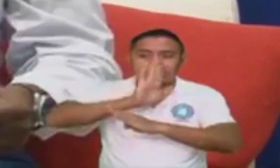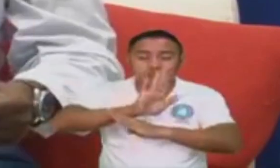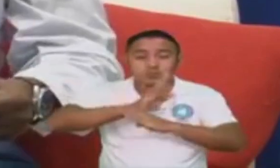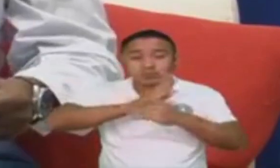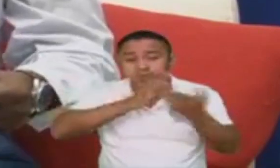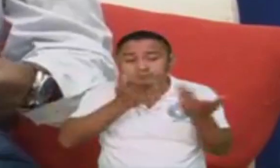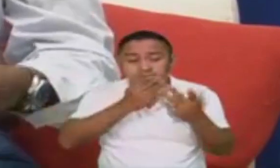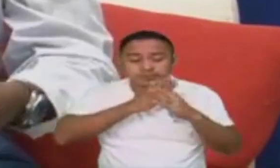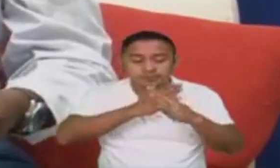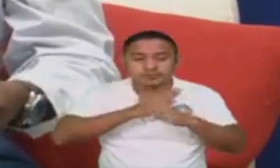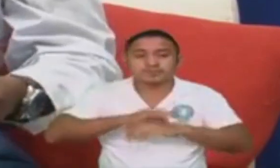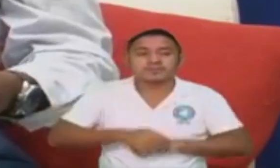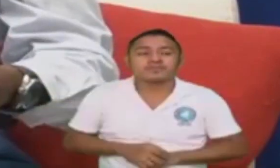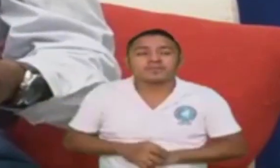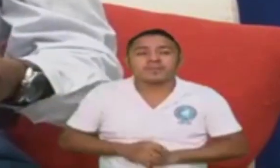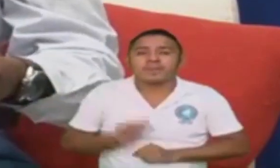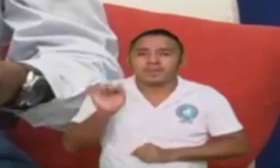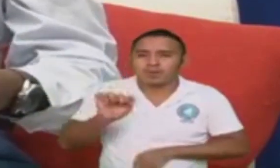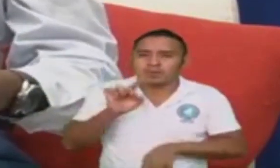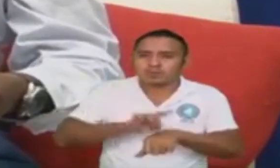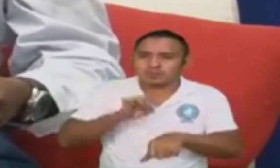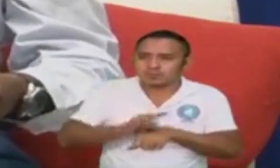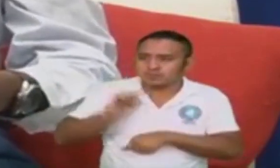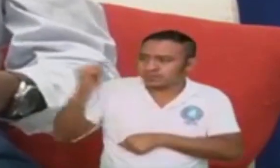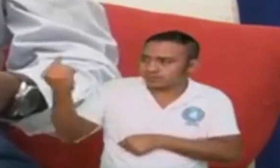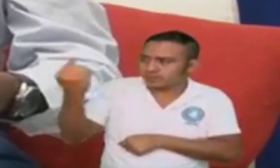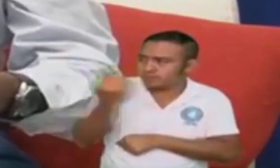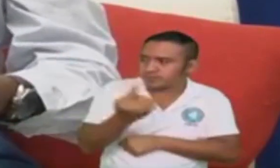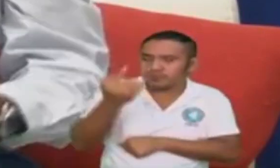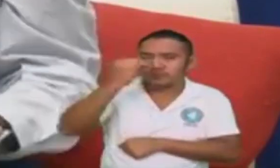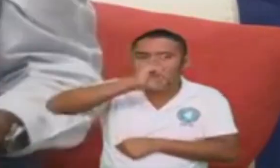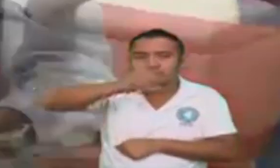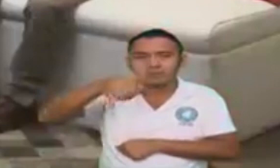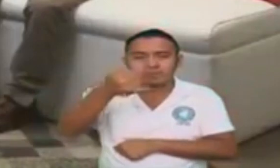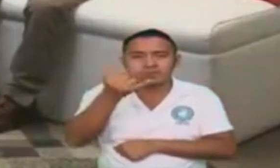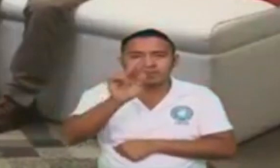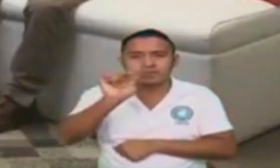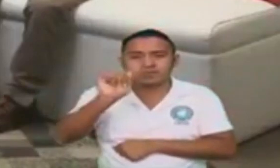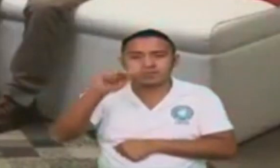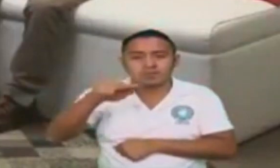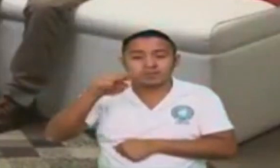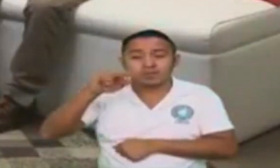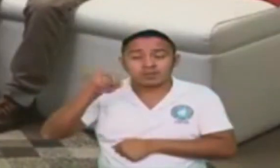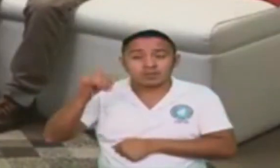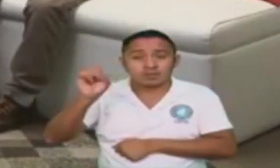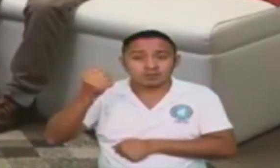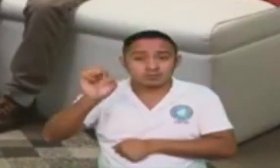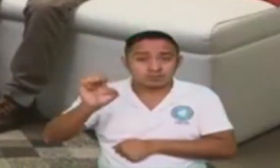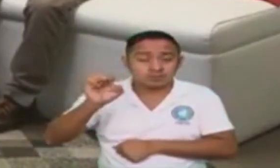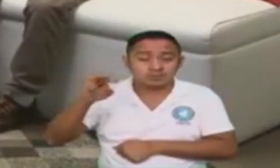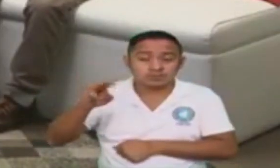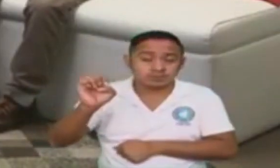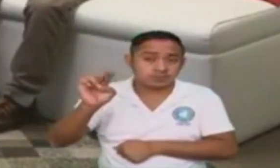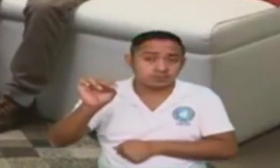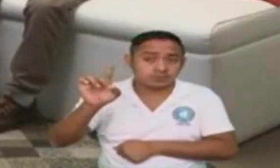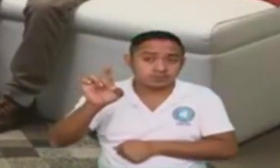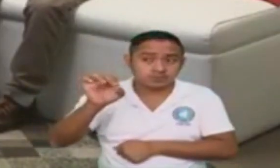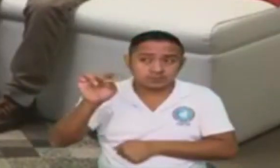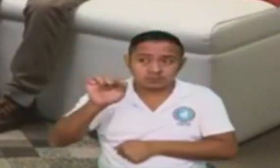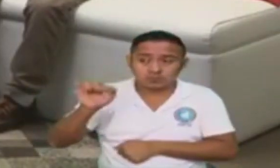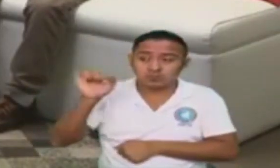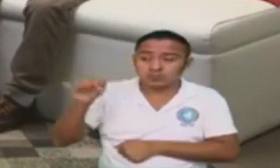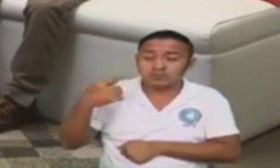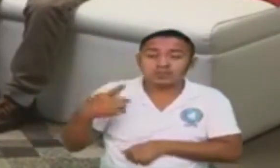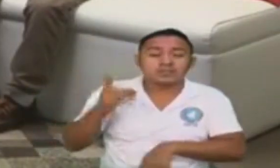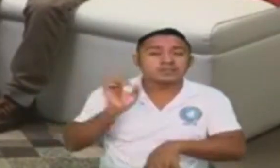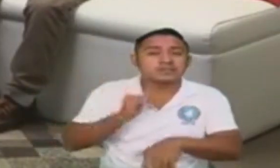El día de hoy contamos con la presencia del doctor Juan José Mendoza, médico internista del Centro de Salud Pedro Altamirano,